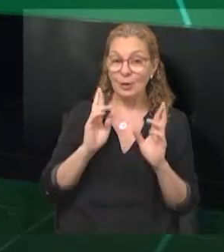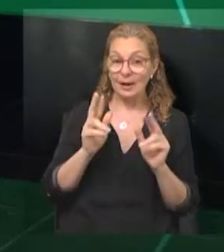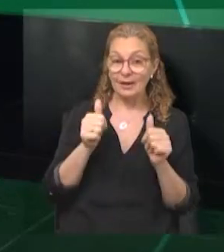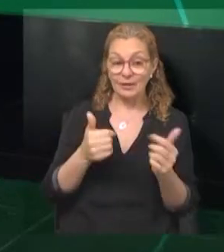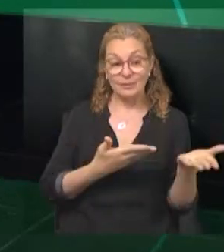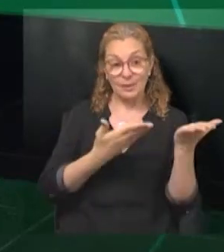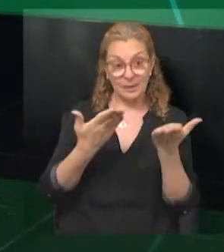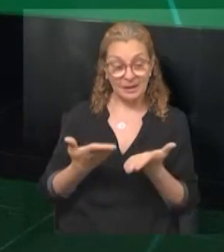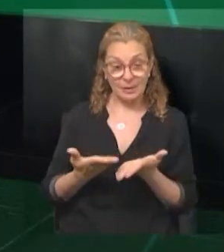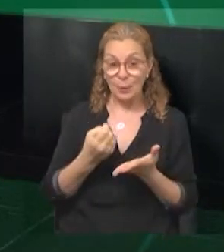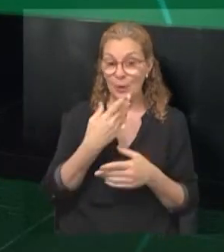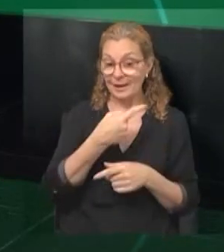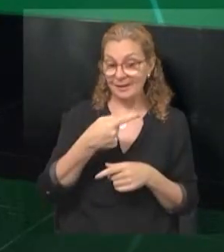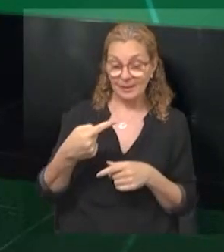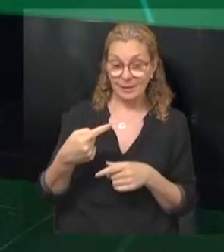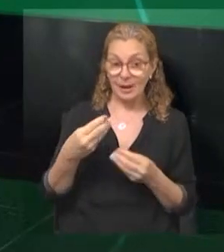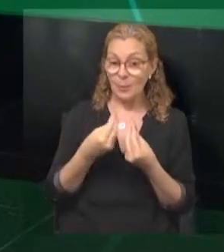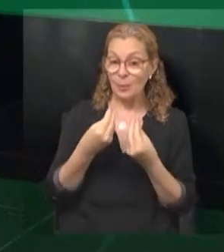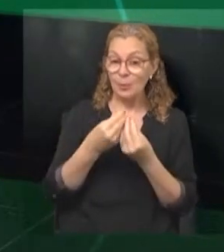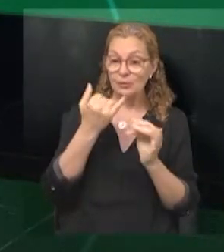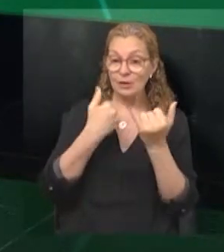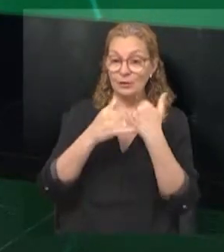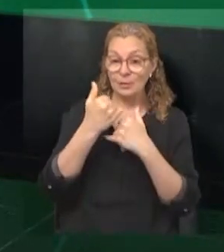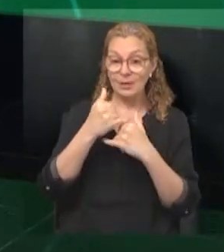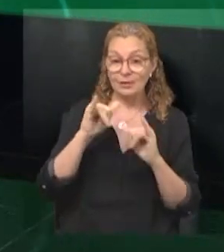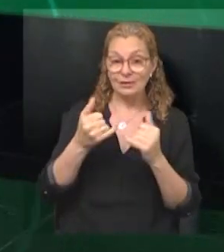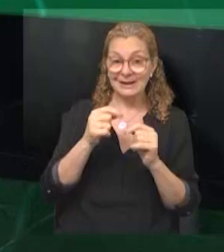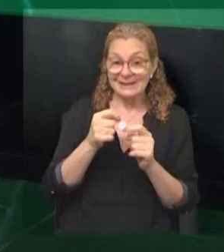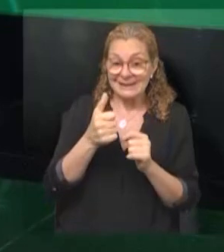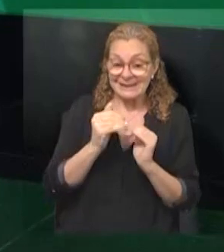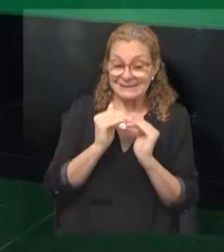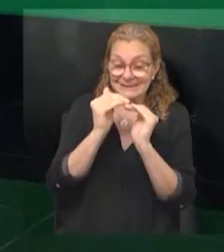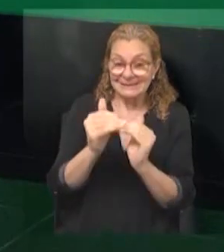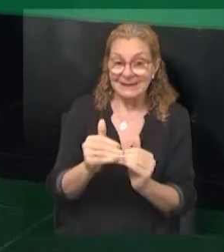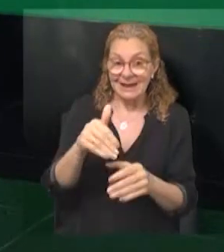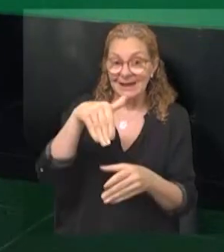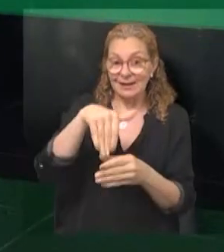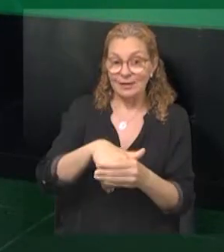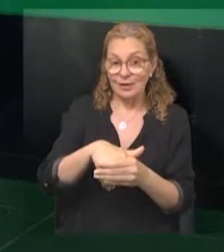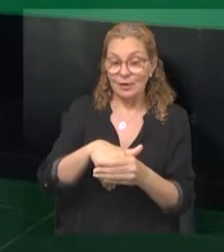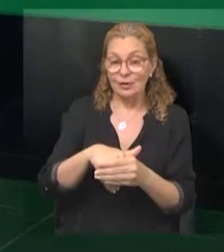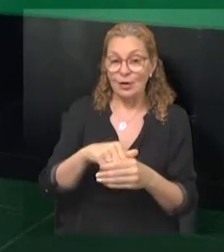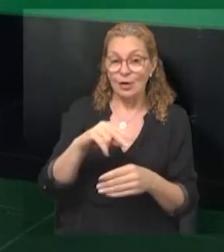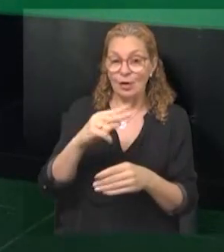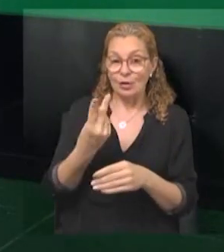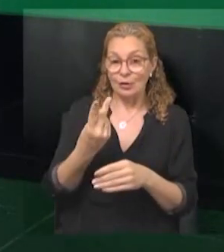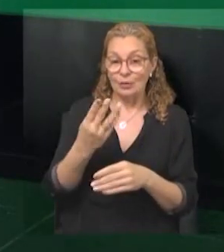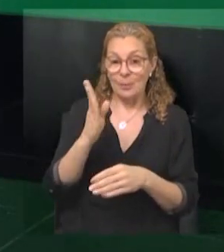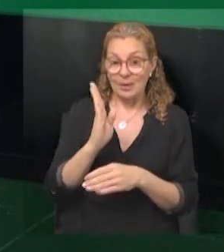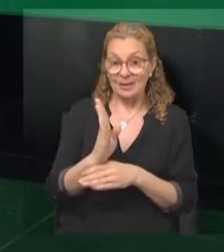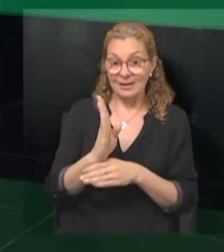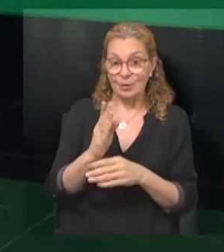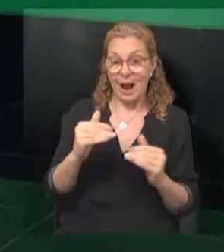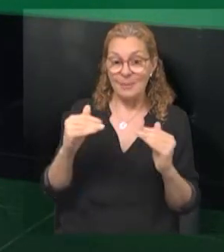bienvenidos bienvenidas buena semana y mucha información ya en recta final de elecciones Nacionales con dos plebiscitos simultáneos a horas a